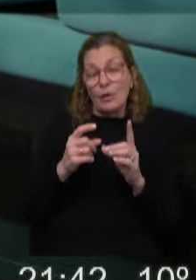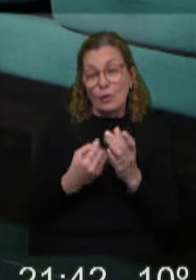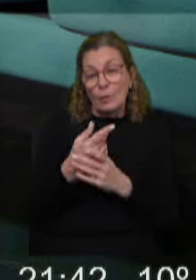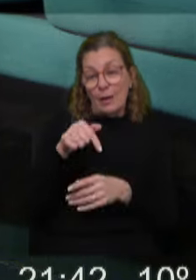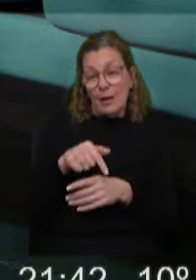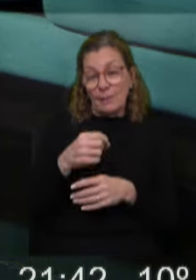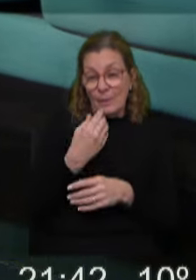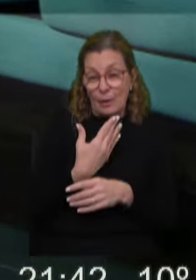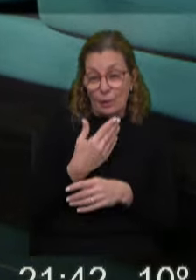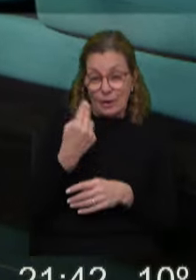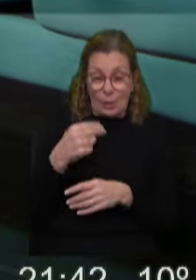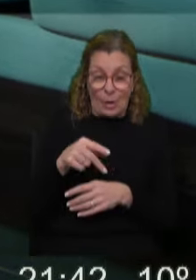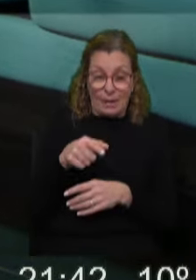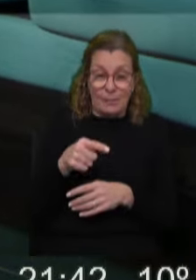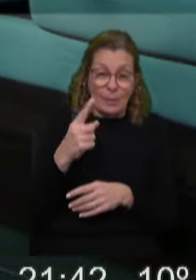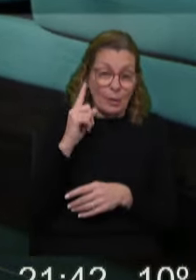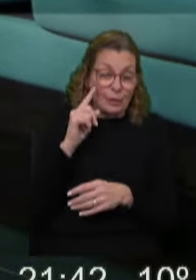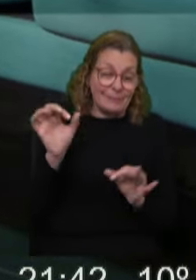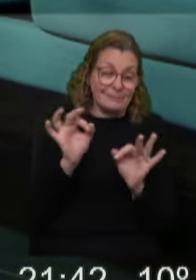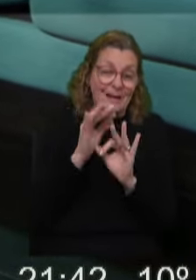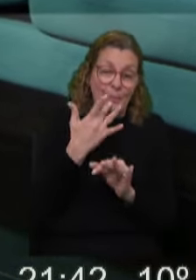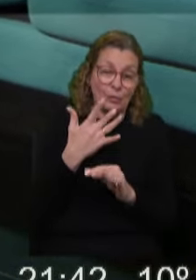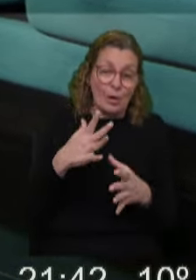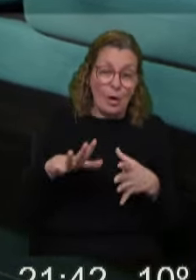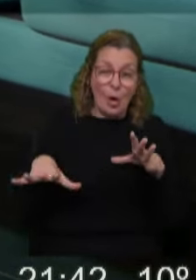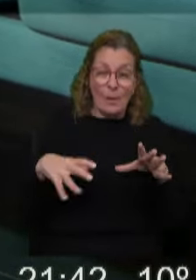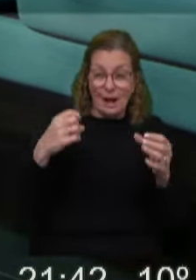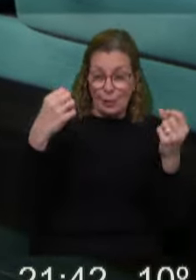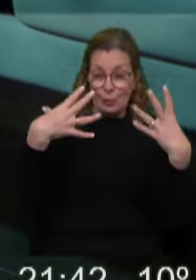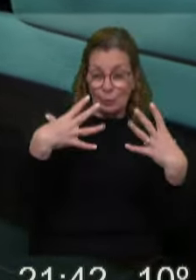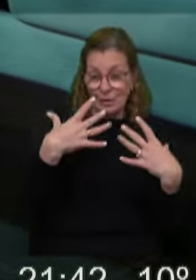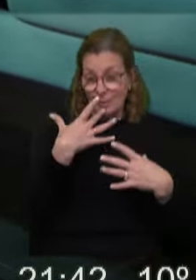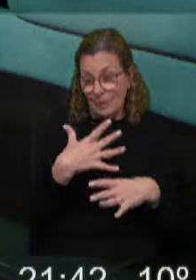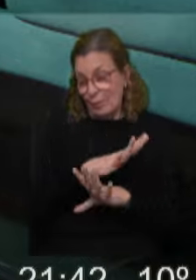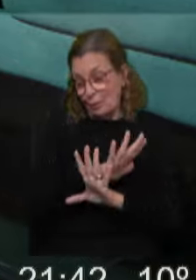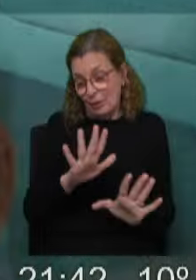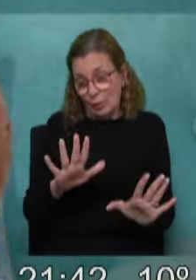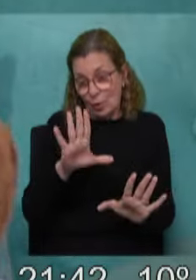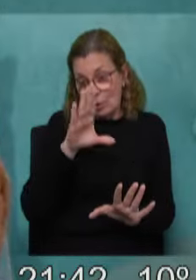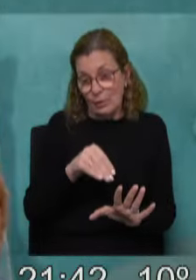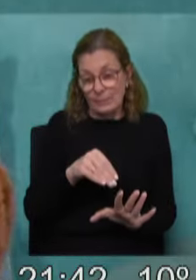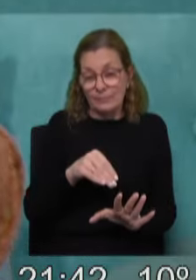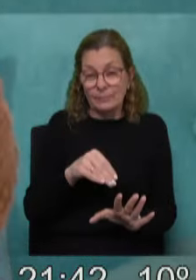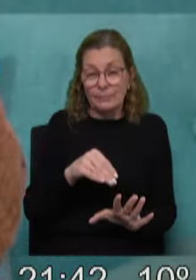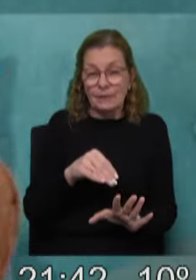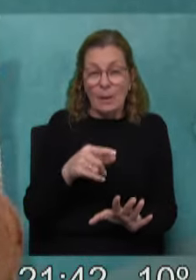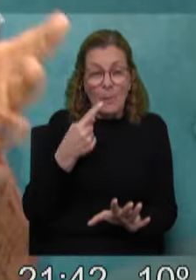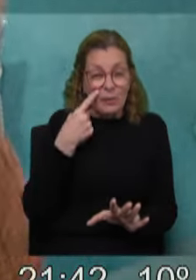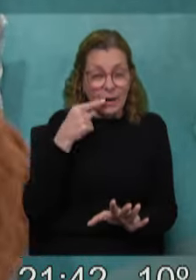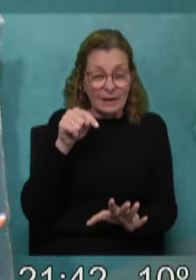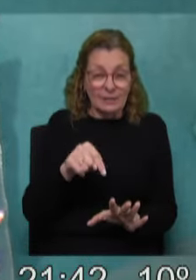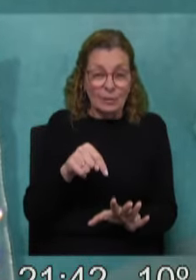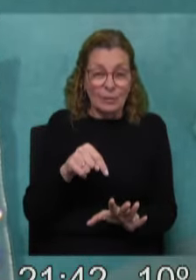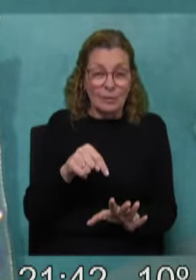donde va a salir mejor que nunca, porque va a sonar divino, la gente va a estar cómoda, las luces van a ser tremendas, entonces en vez de probar esto